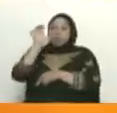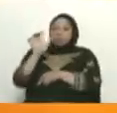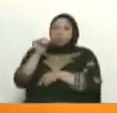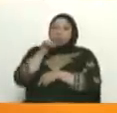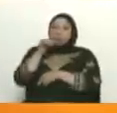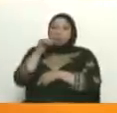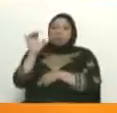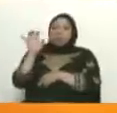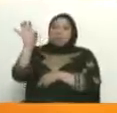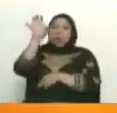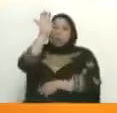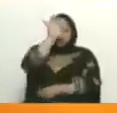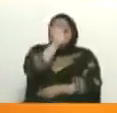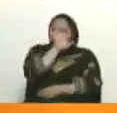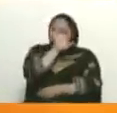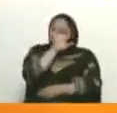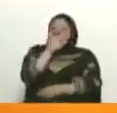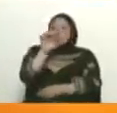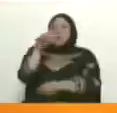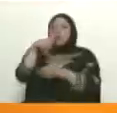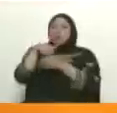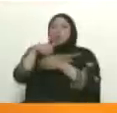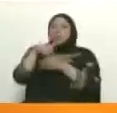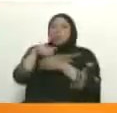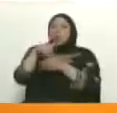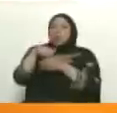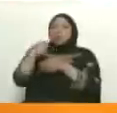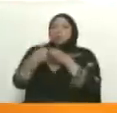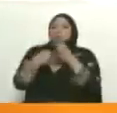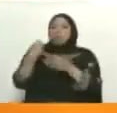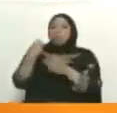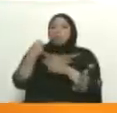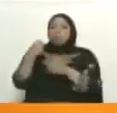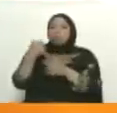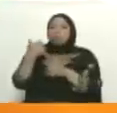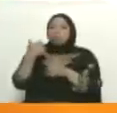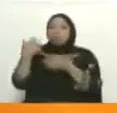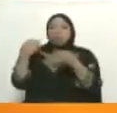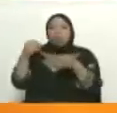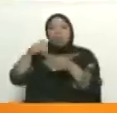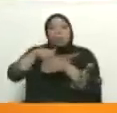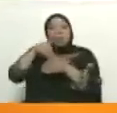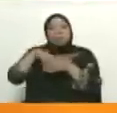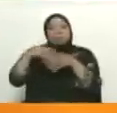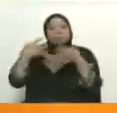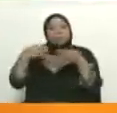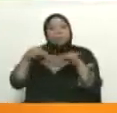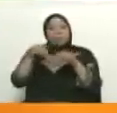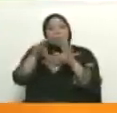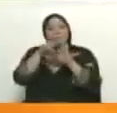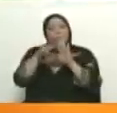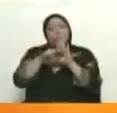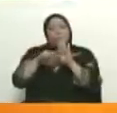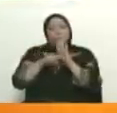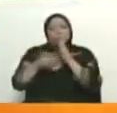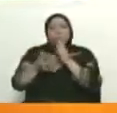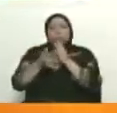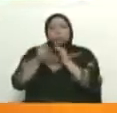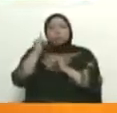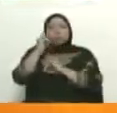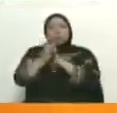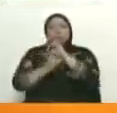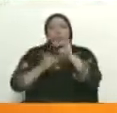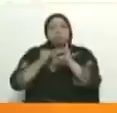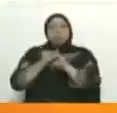son países cuyas elecciones las realizan de forma manual, sin ningún tipo de cumplimiento de los estándares internacionales